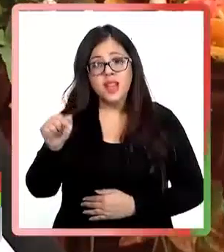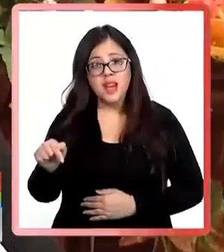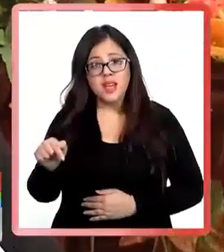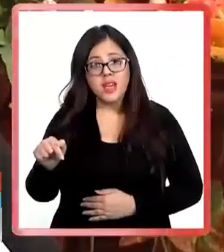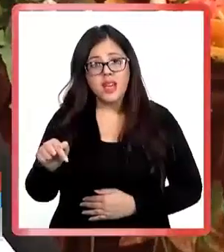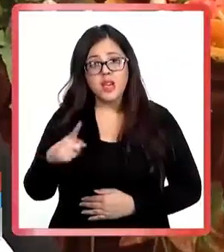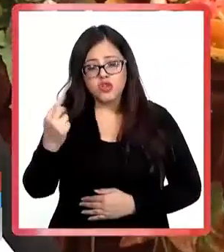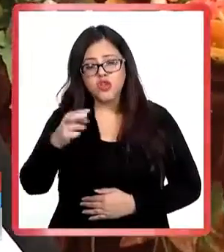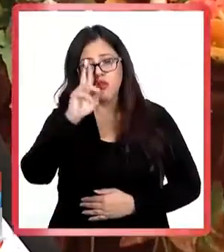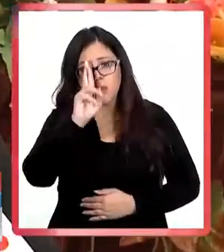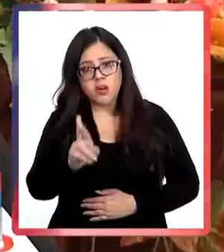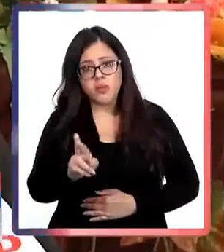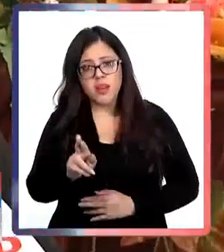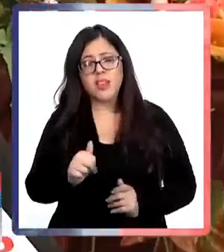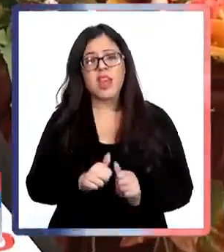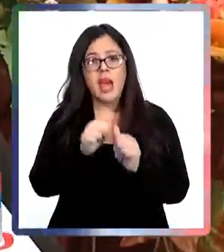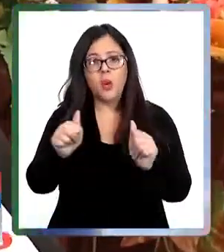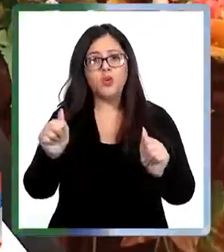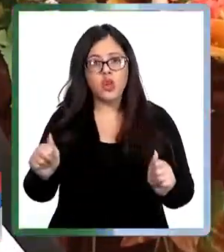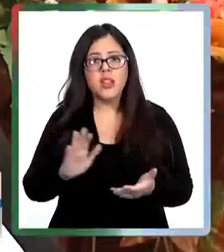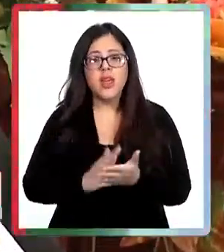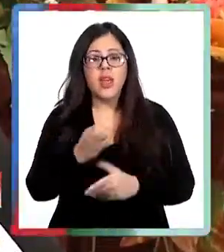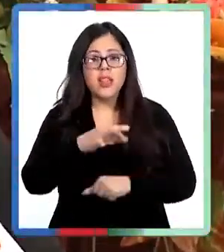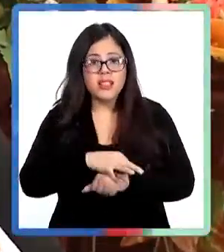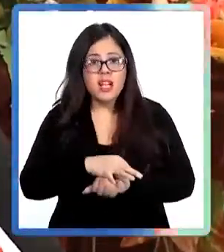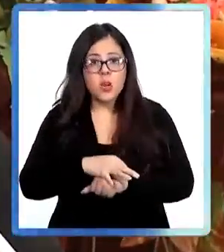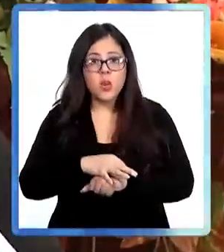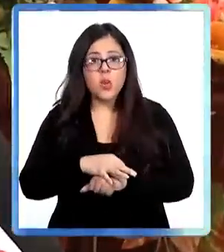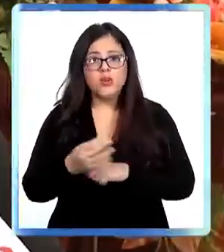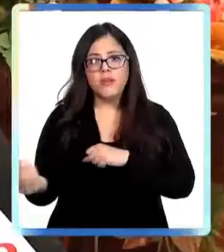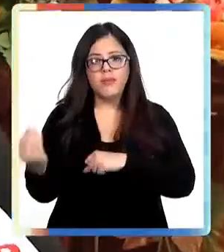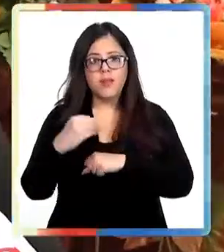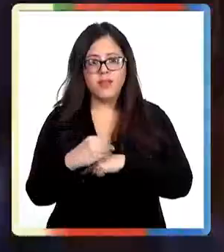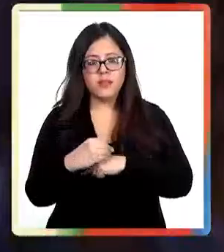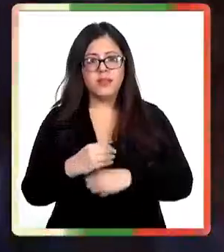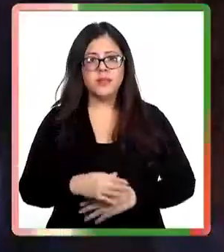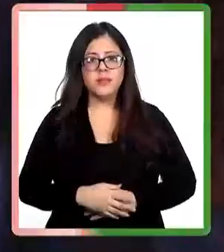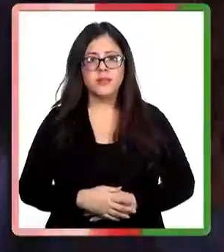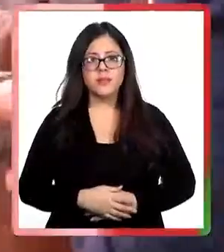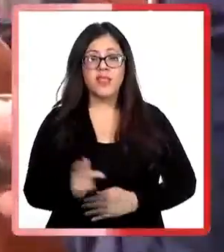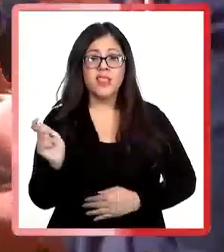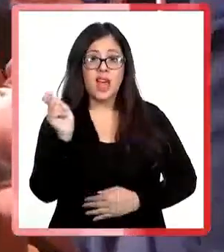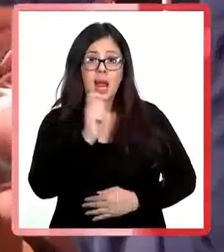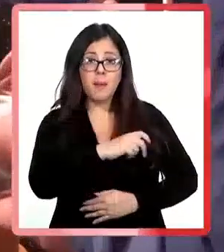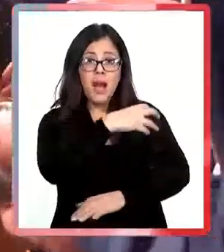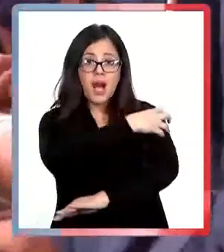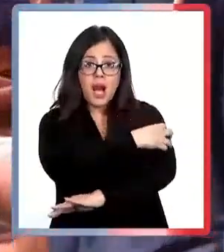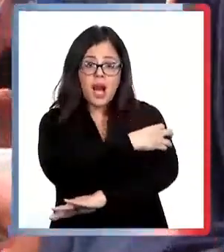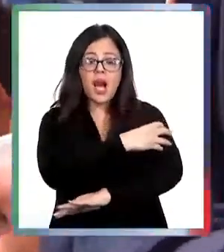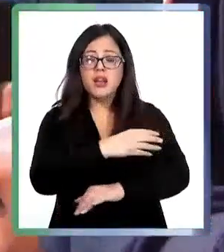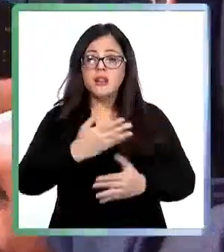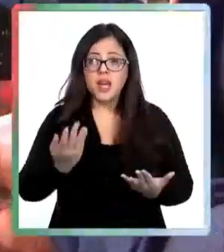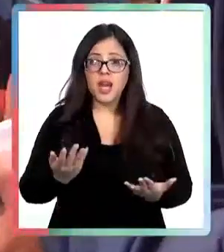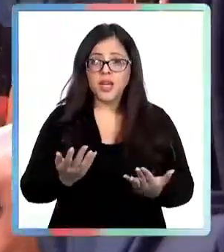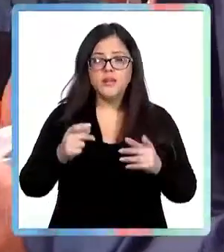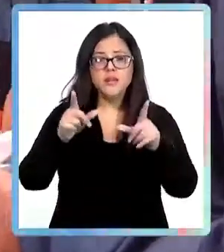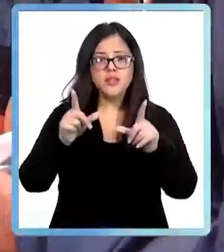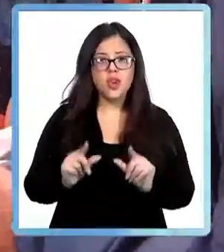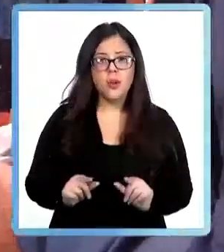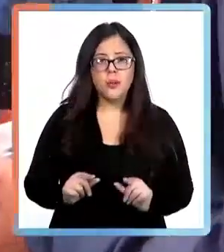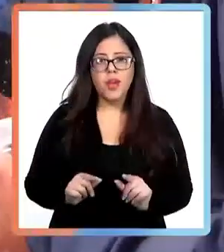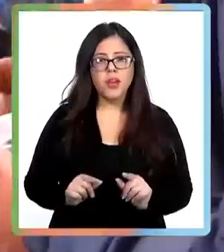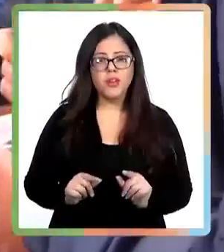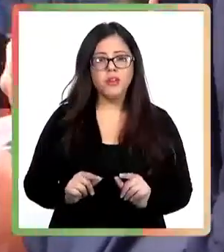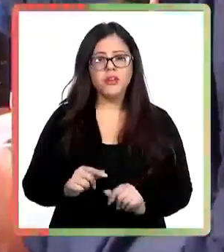el ministerio, la autoridad sanitaria vaya formulando. Tarapacá sigue siendo la región con